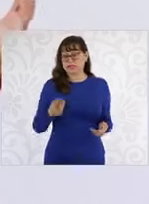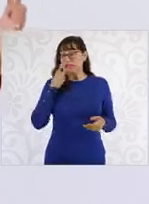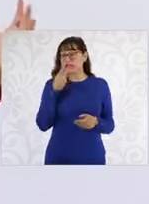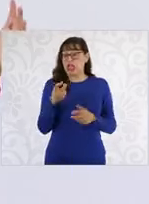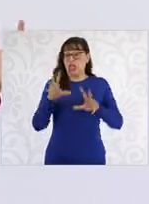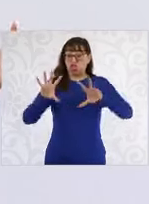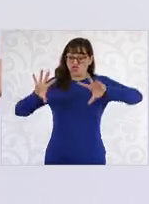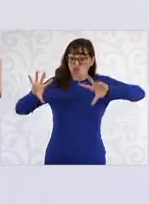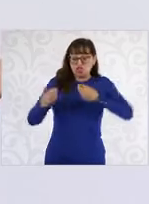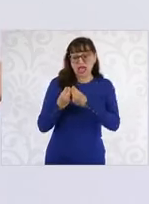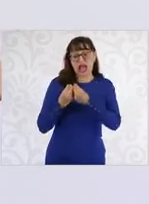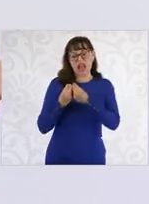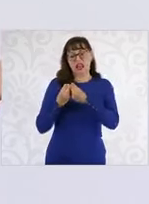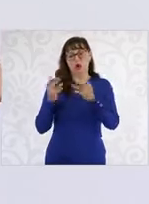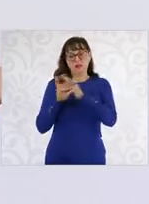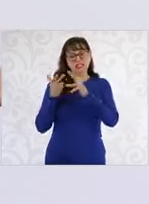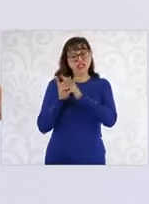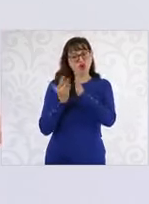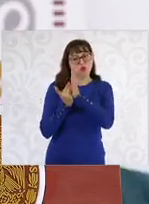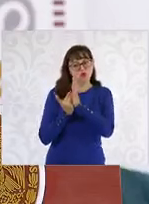pero la tendencia…